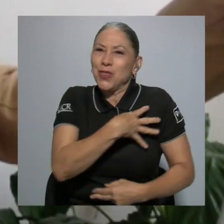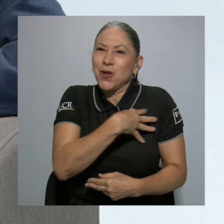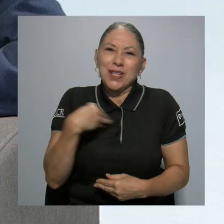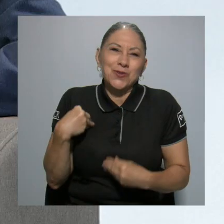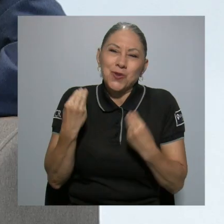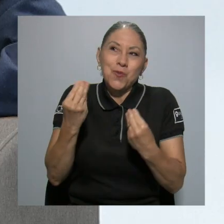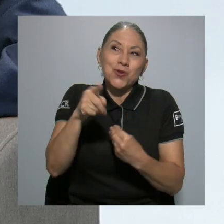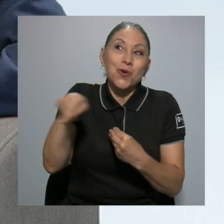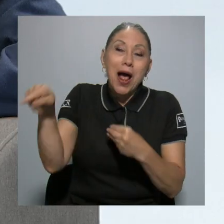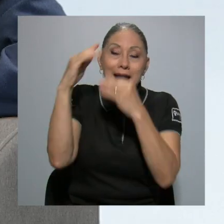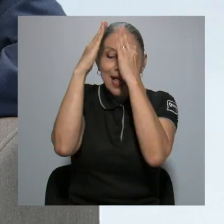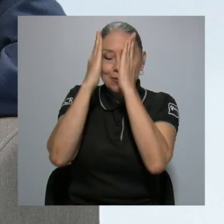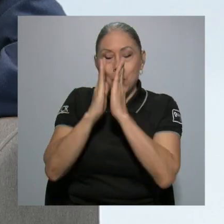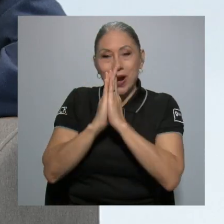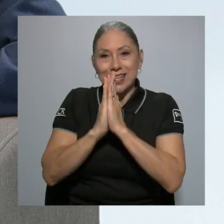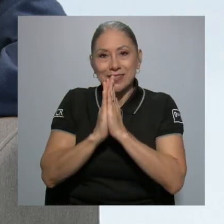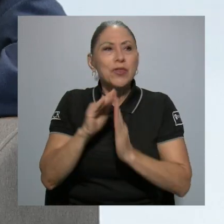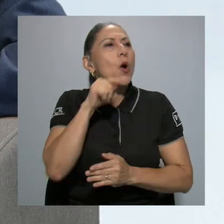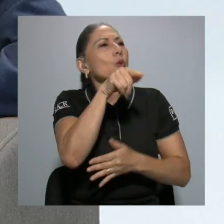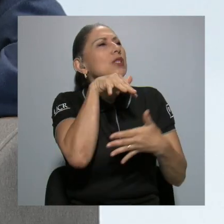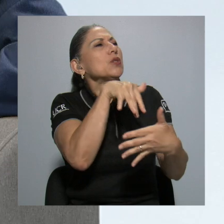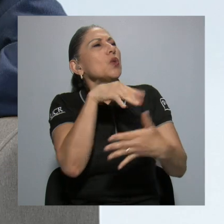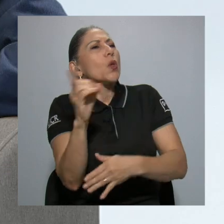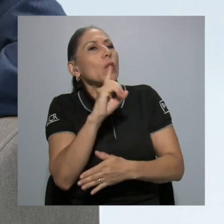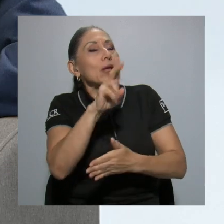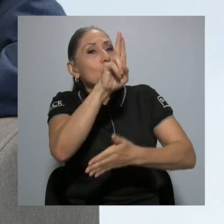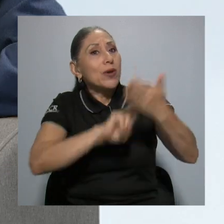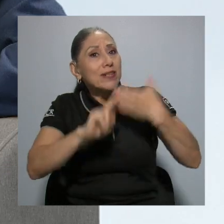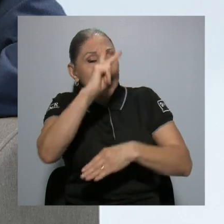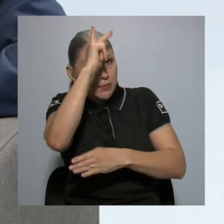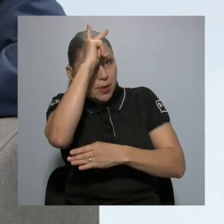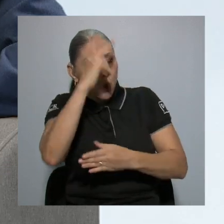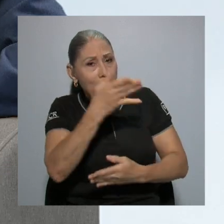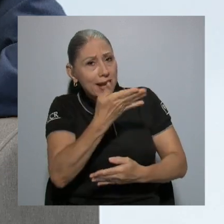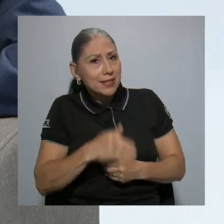interesante. ¿Y dónde se formó, don Mario? ¿Usted estudió en universidades peruanas?